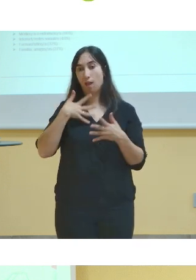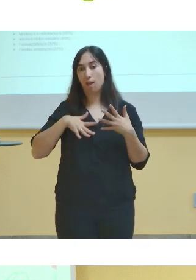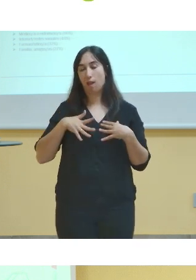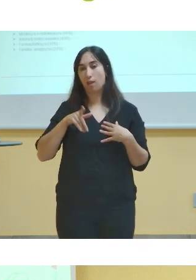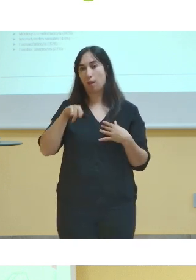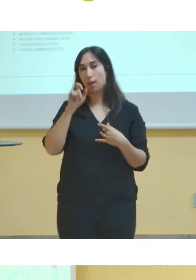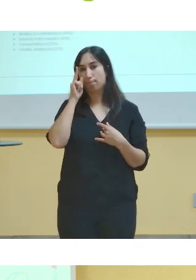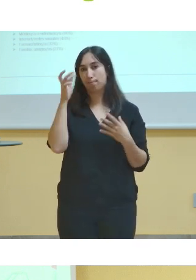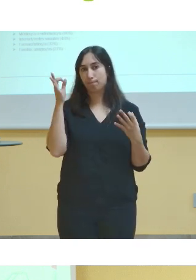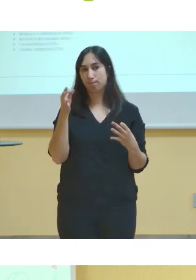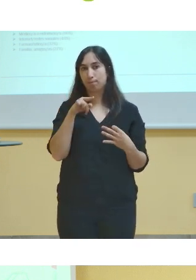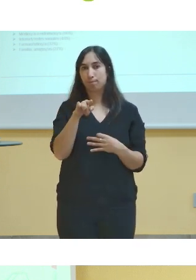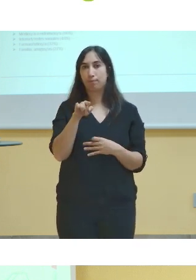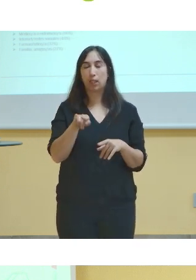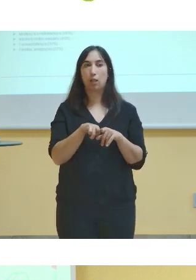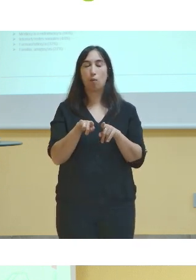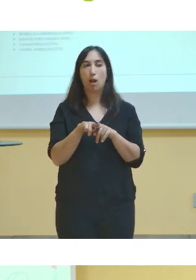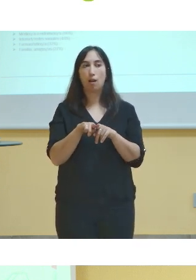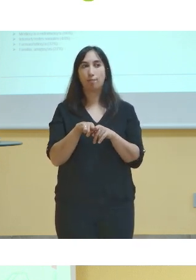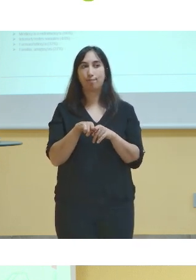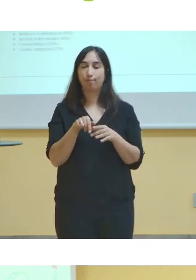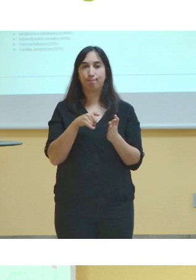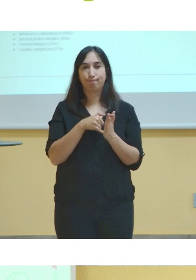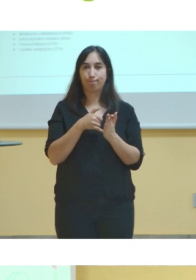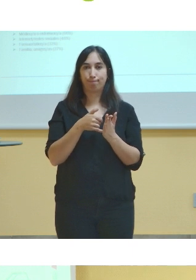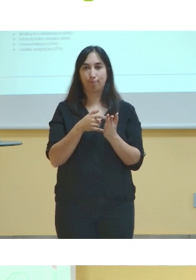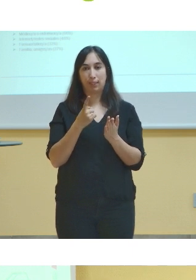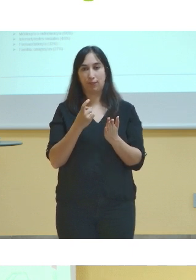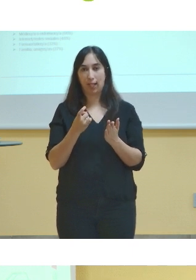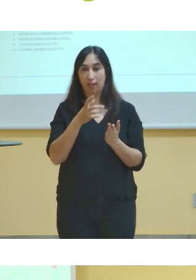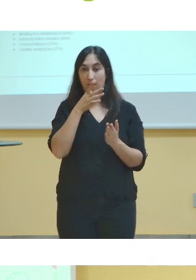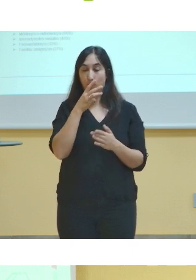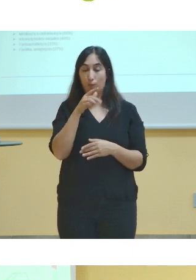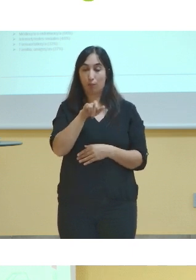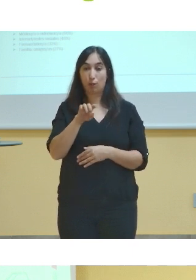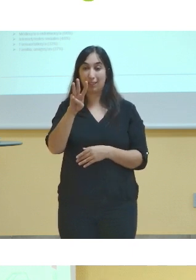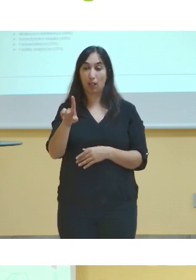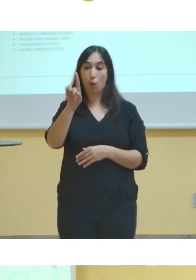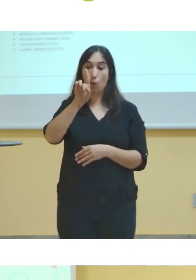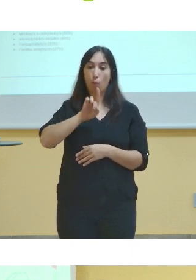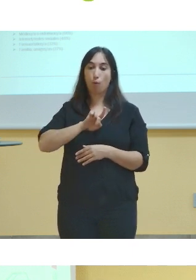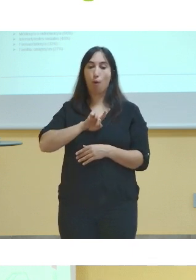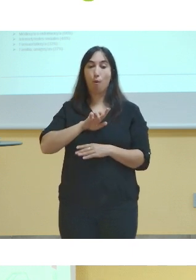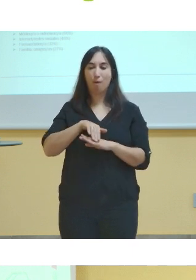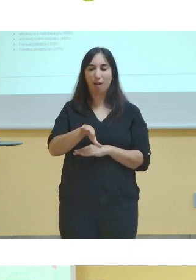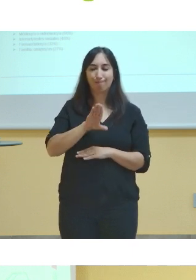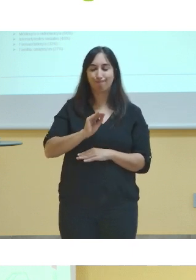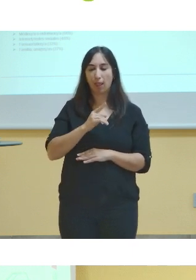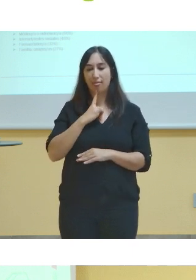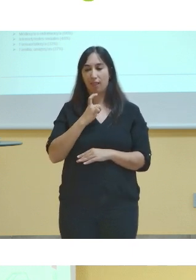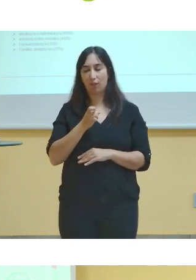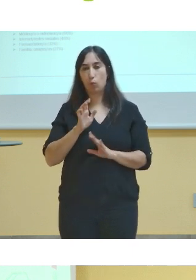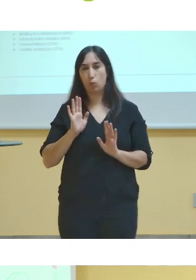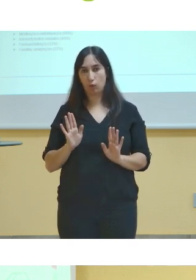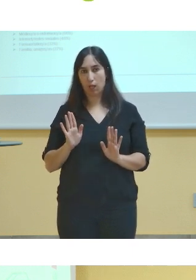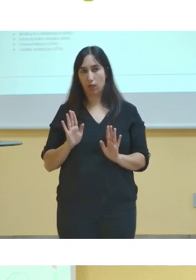hay ahí un gran déficit, porque se habla de que uno de cada 3 personas pues tiene dificultades para entender